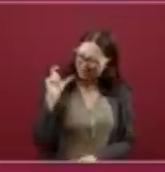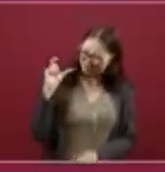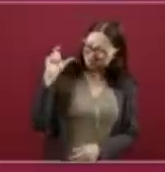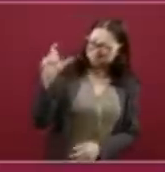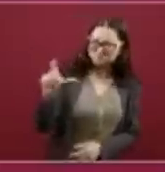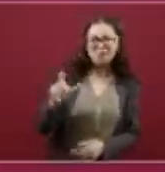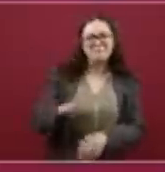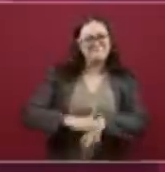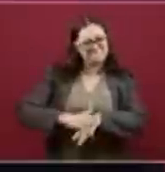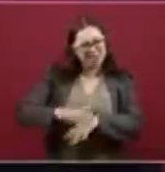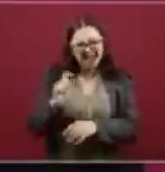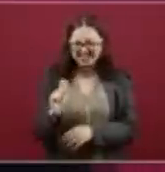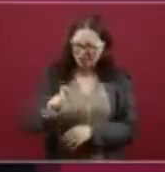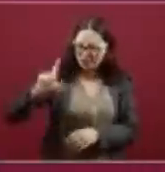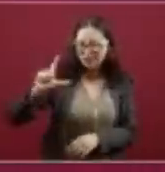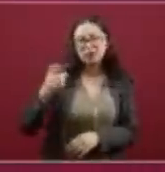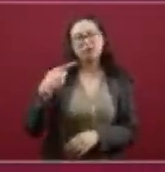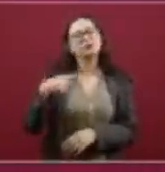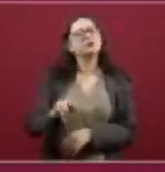no podemos